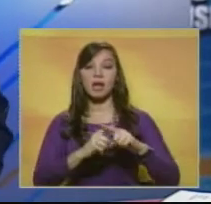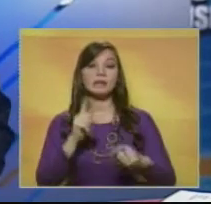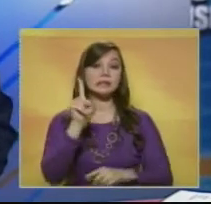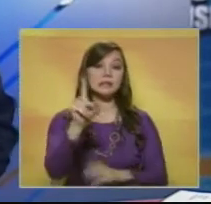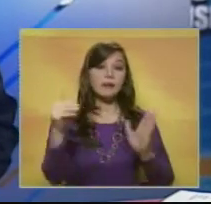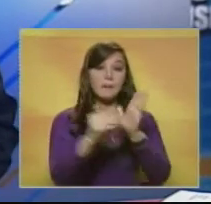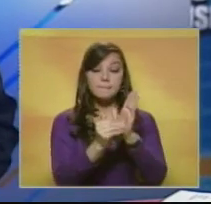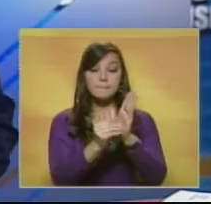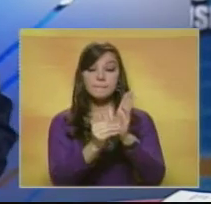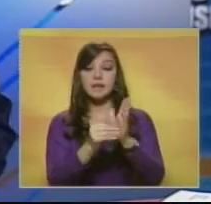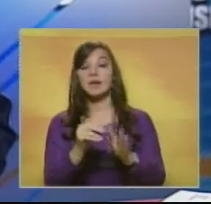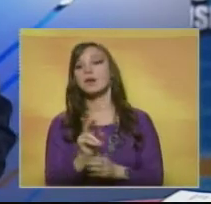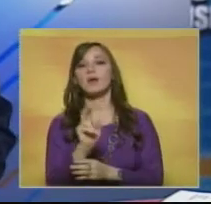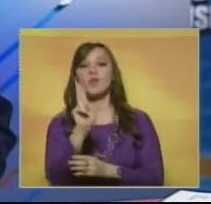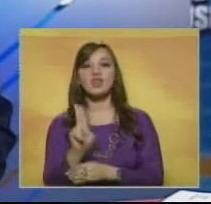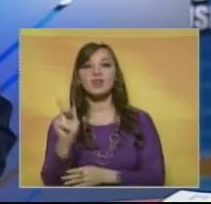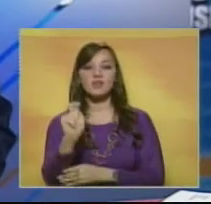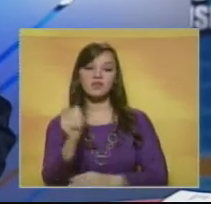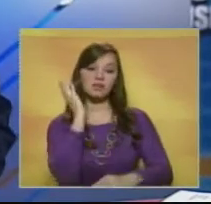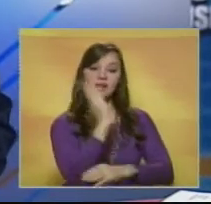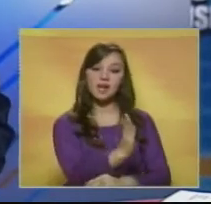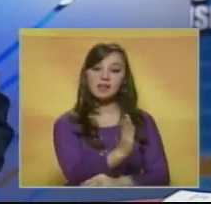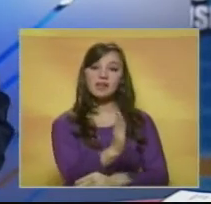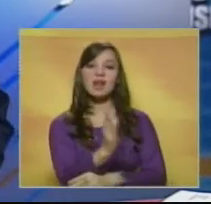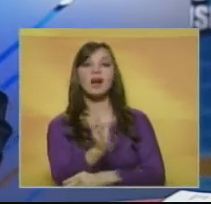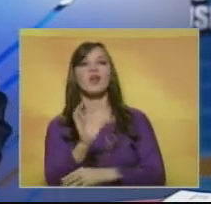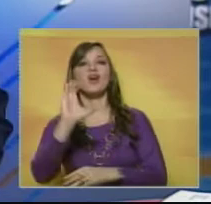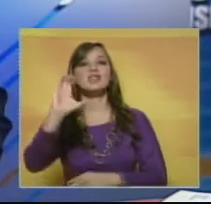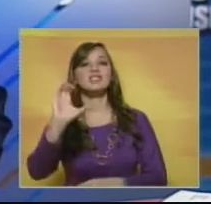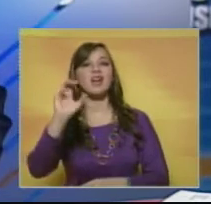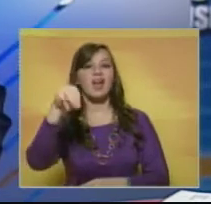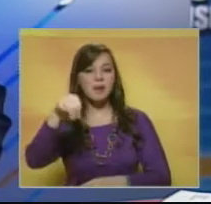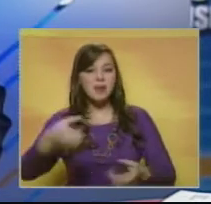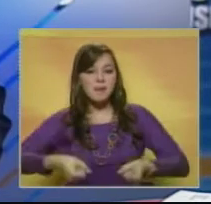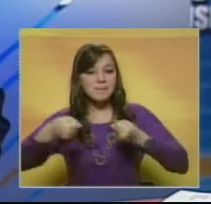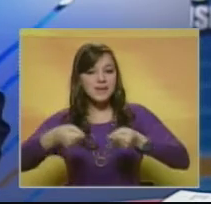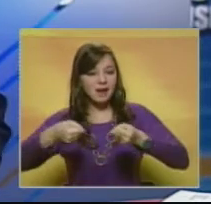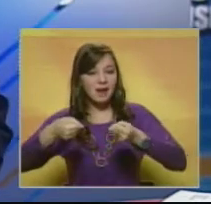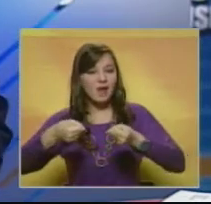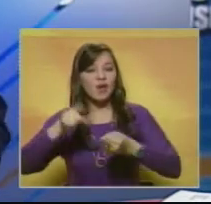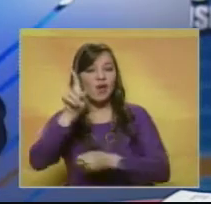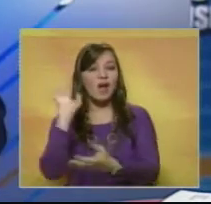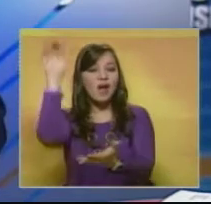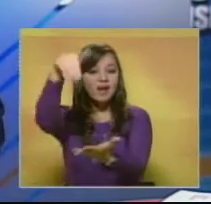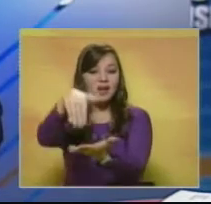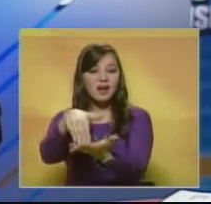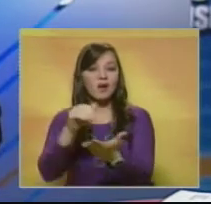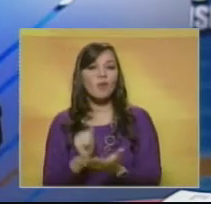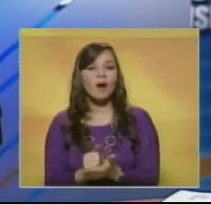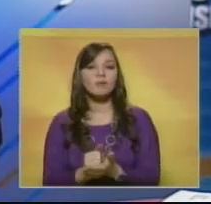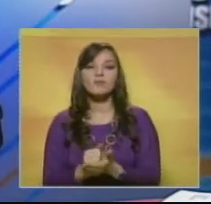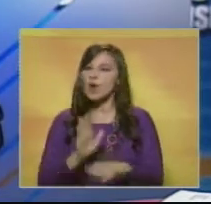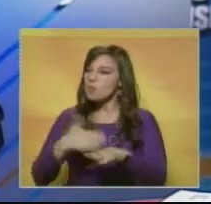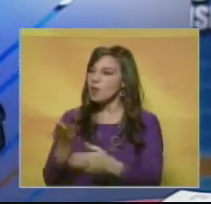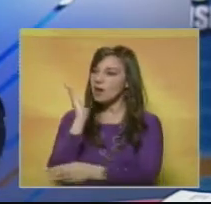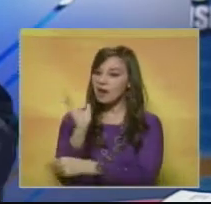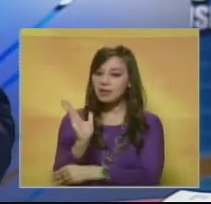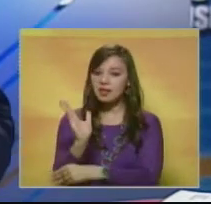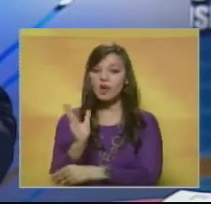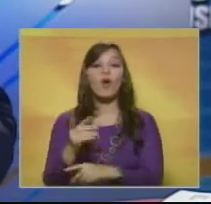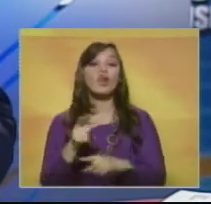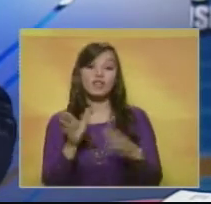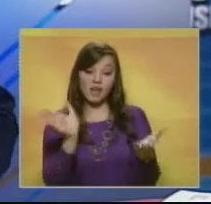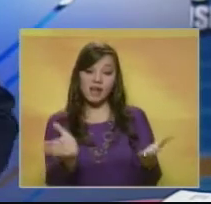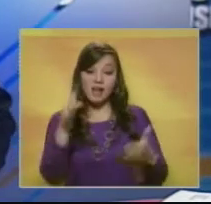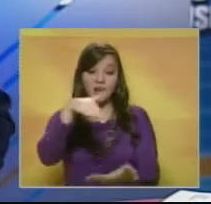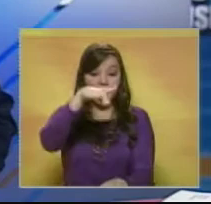unidades tributarias al supermercado Central Madirense ubicado en la avenida Las Delicias de Maracay, en el estado de Aragua. El motivo de la sanción fue por tener varias